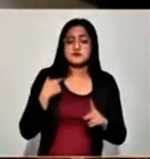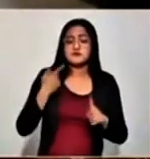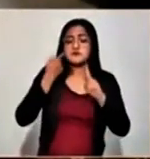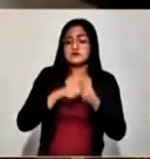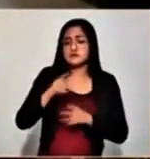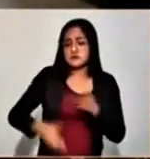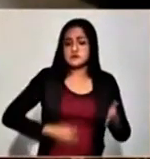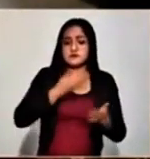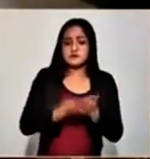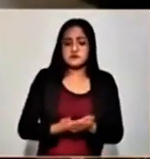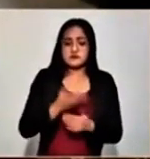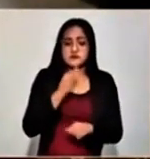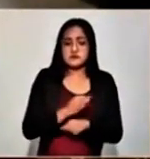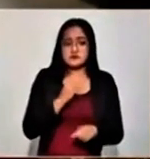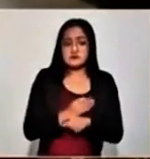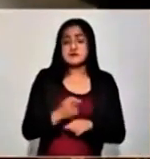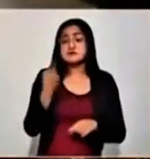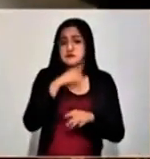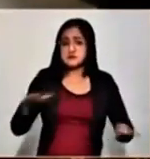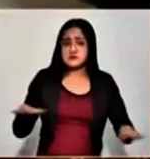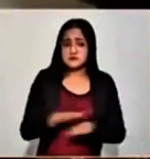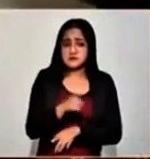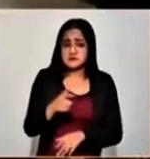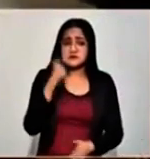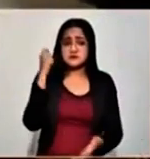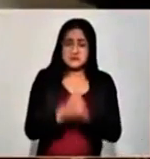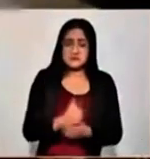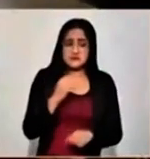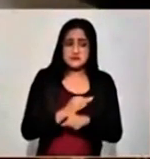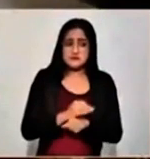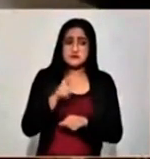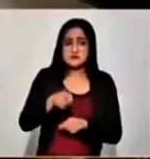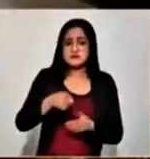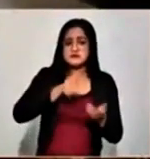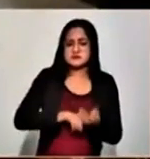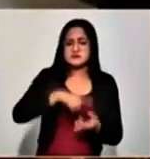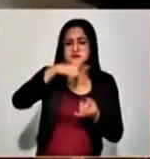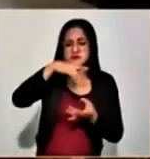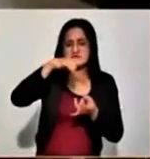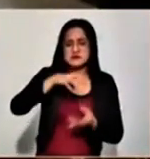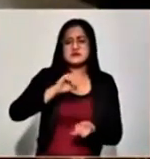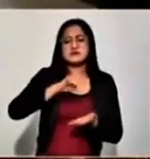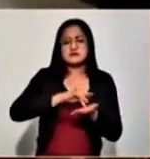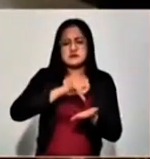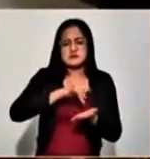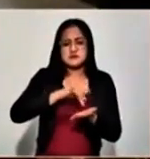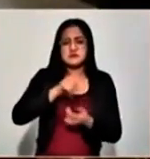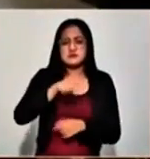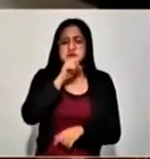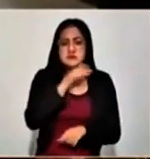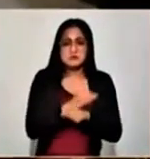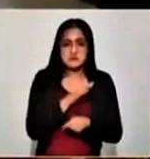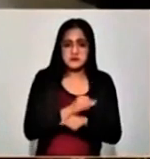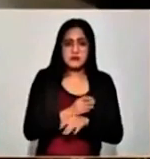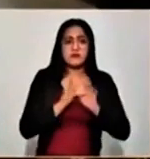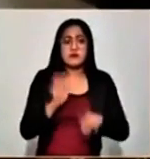iniciativa para regular las tarifas de estos mecanismos de transporte privado. Porque